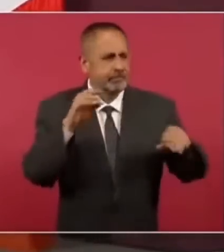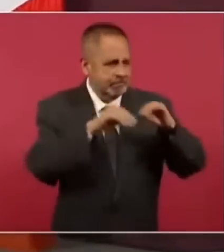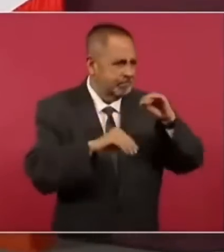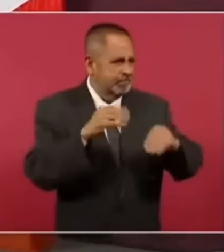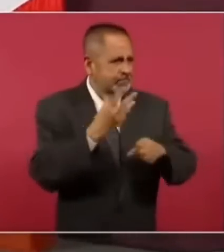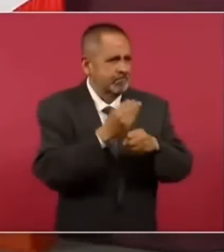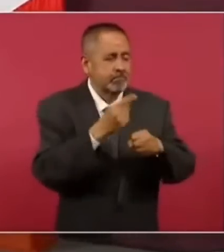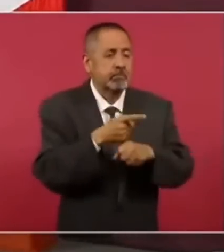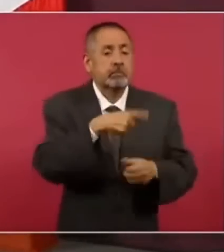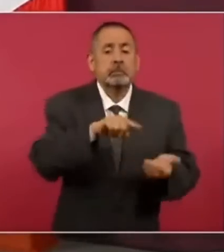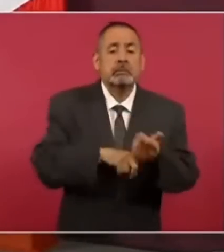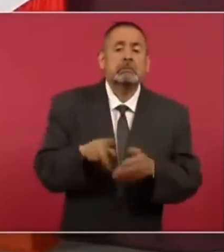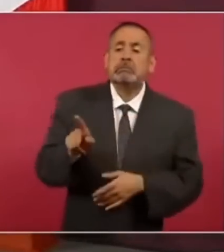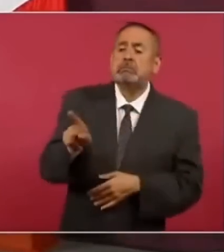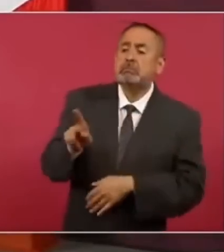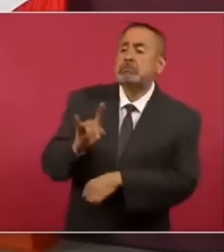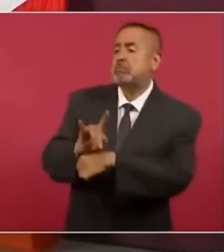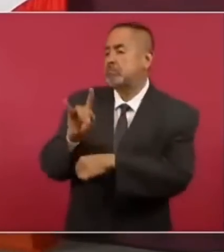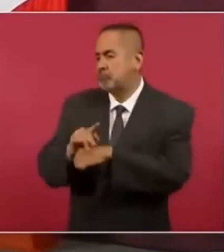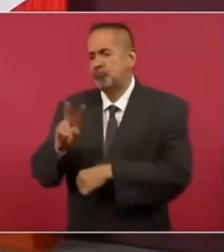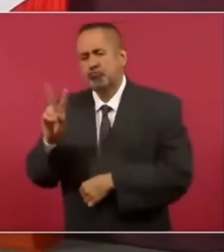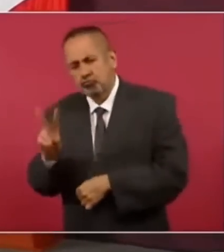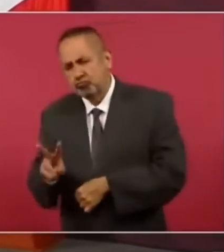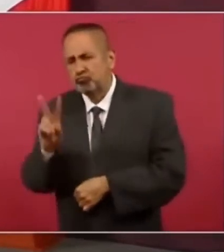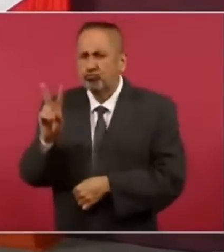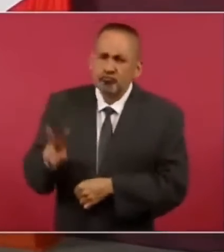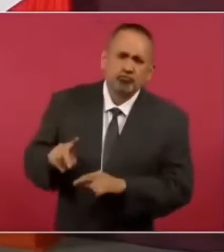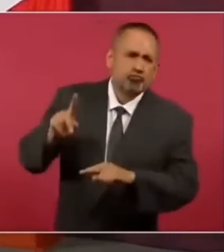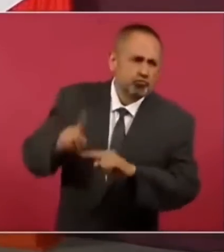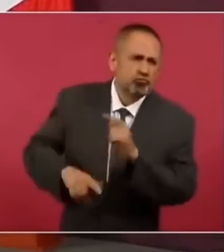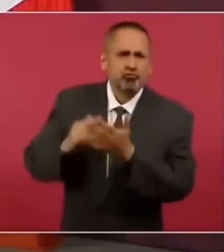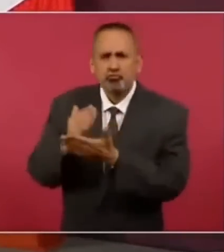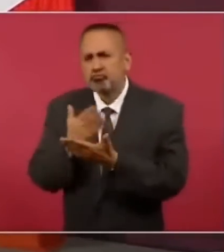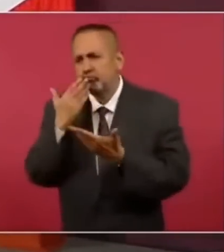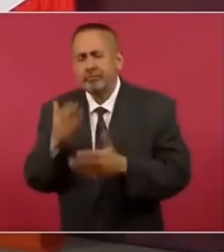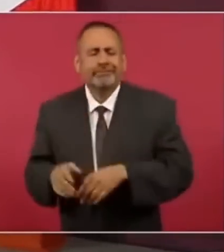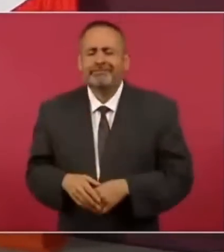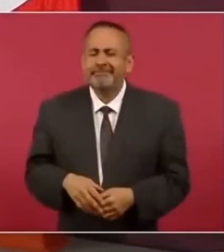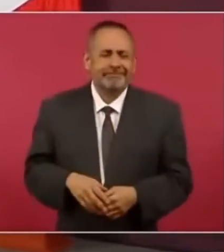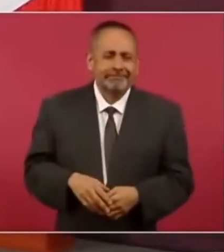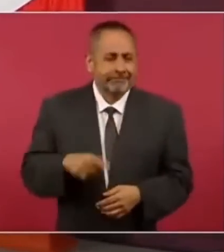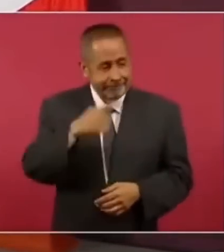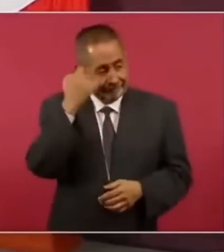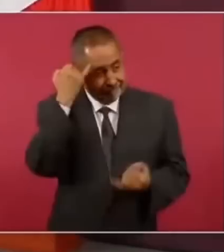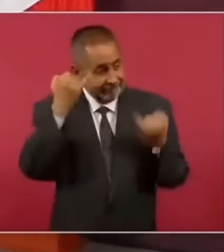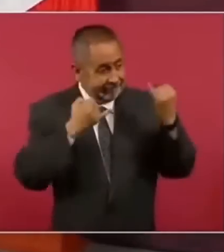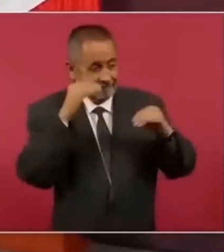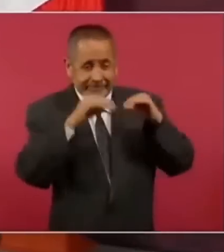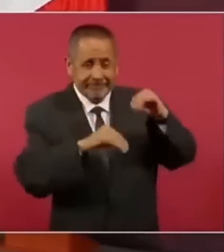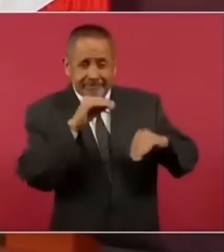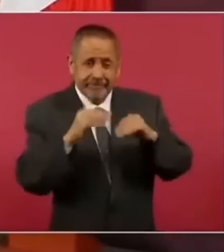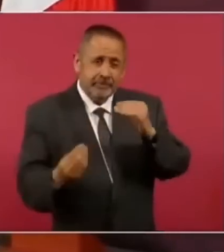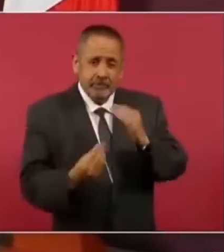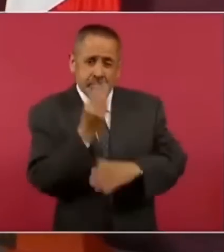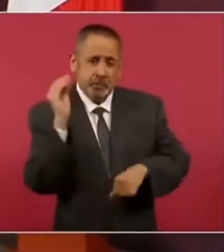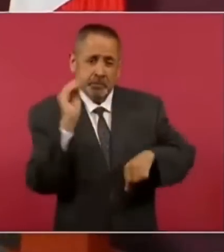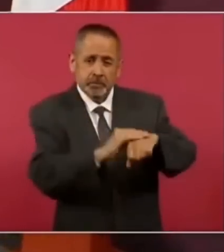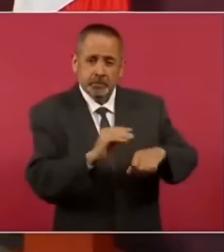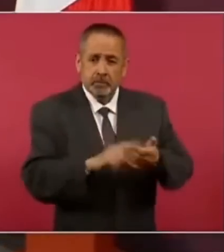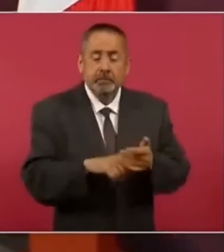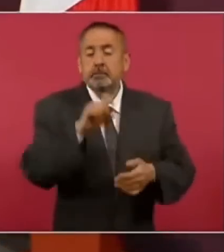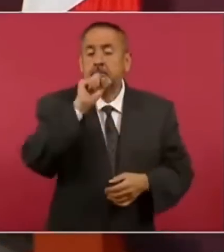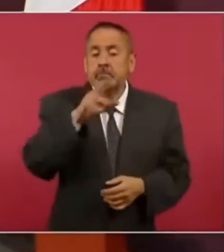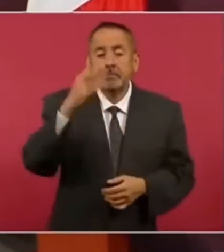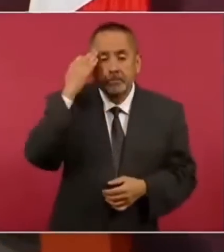crearon para simular de que se combatía la corrupción. Fíjense, crearon todo eso cuando